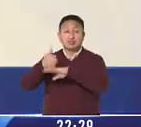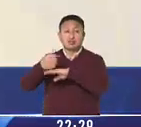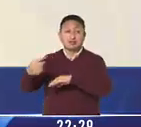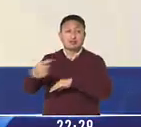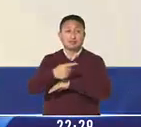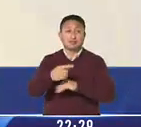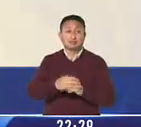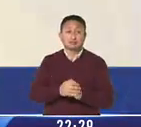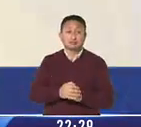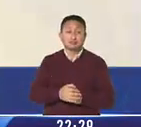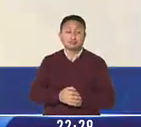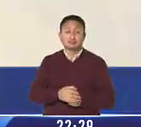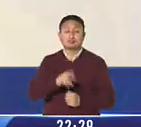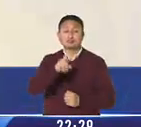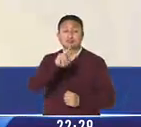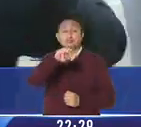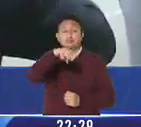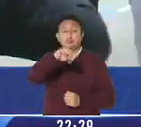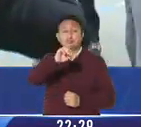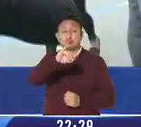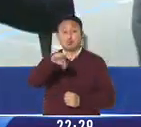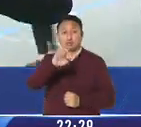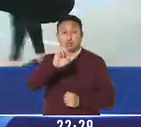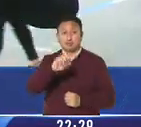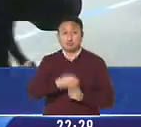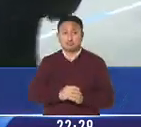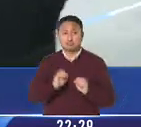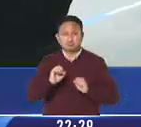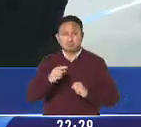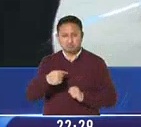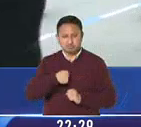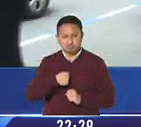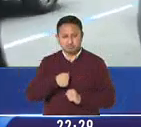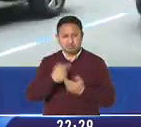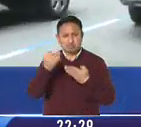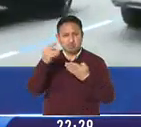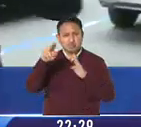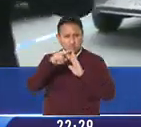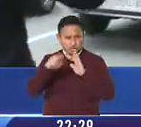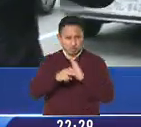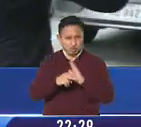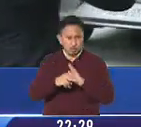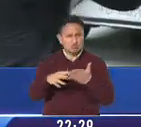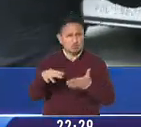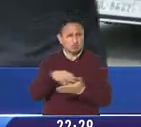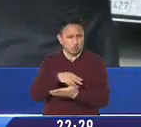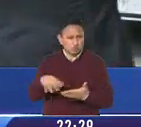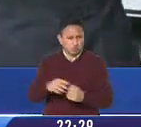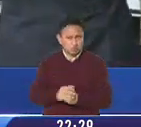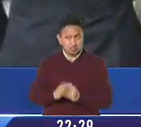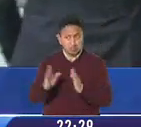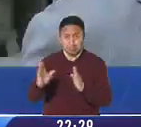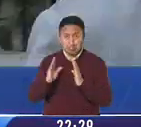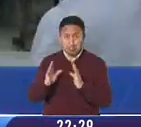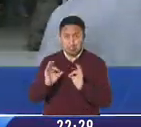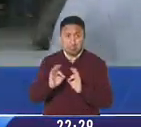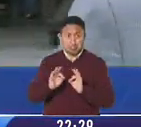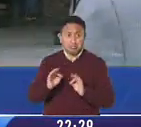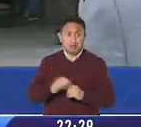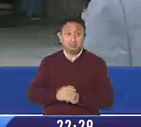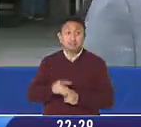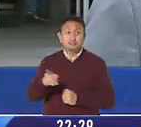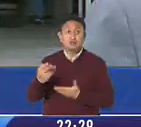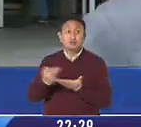fallecido ministro de gobierno César Monge, porque tenía dudas de su calificación, pero no fue atendida su demanda. Esa